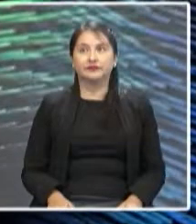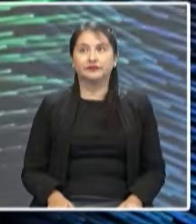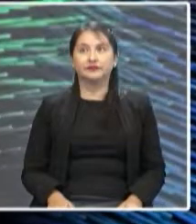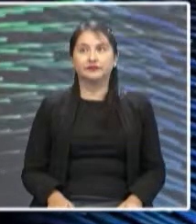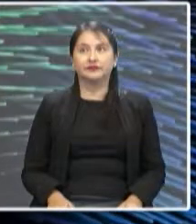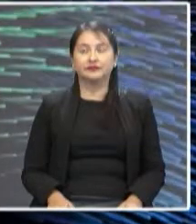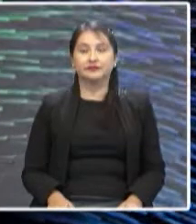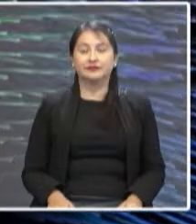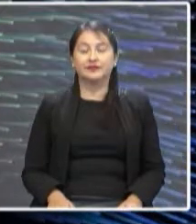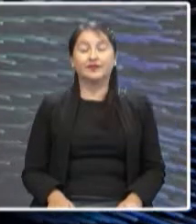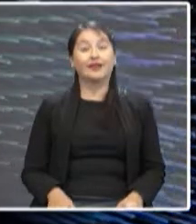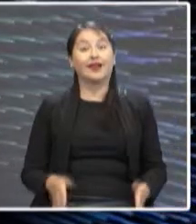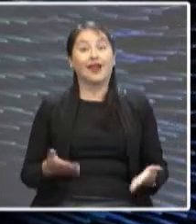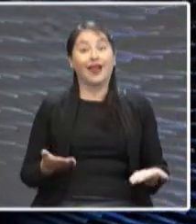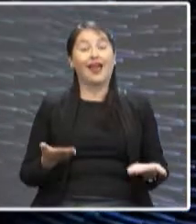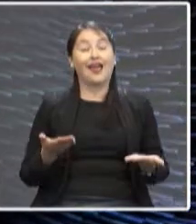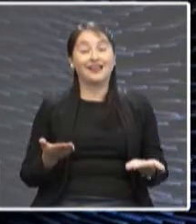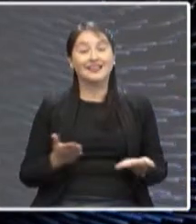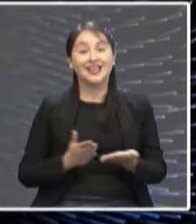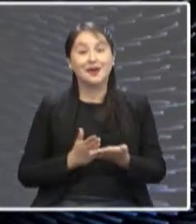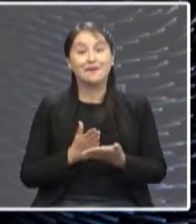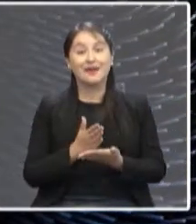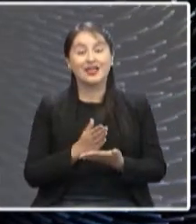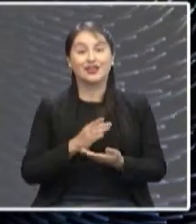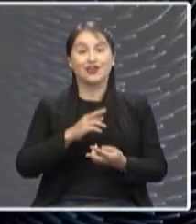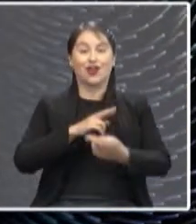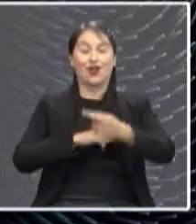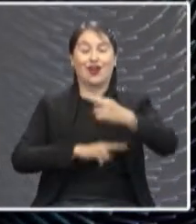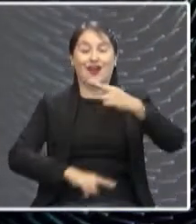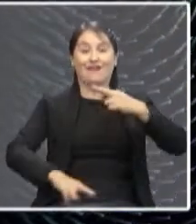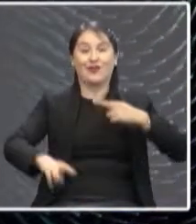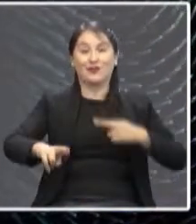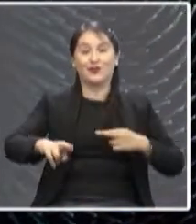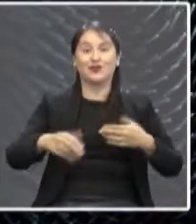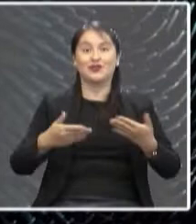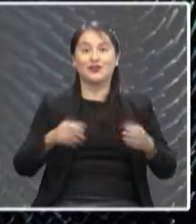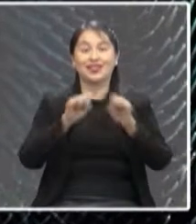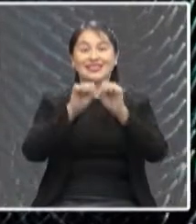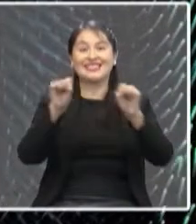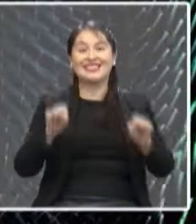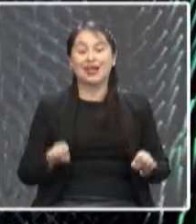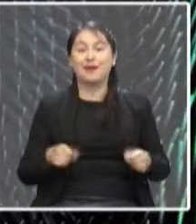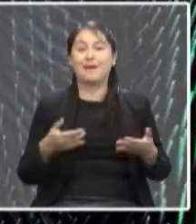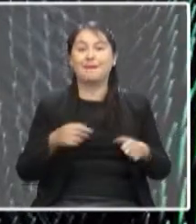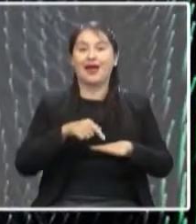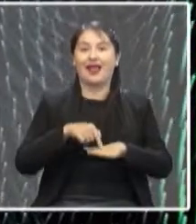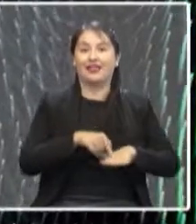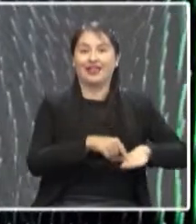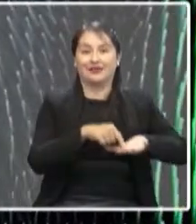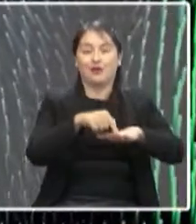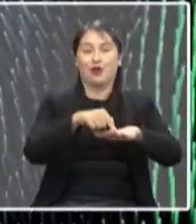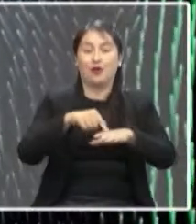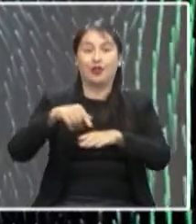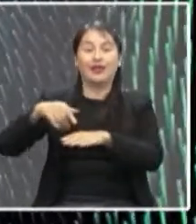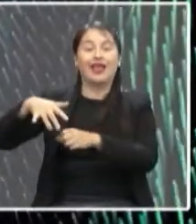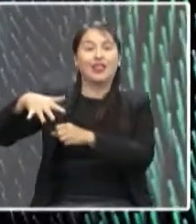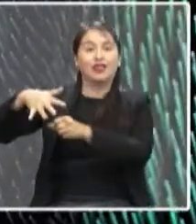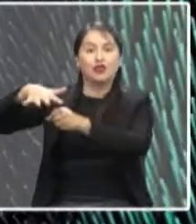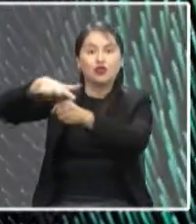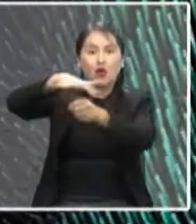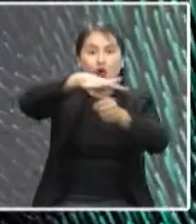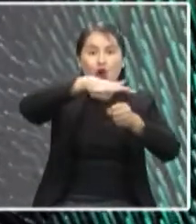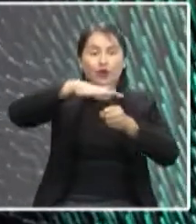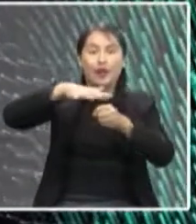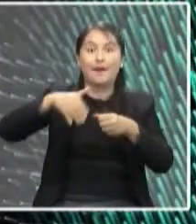Así comenzó la revolución de drones para transporte. Hace 10 años el concepto de drones para transporte no era